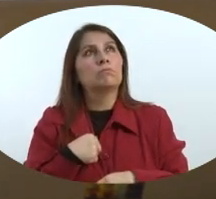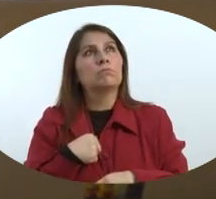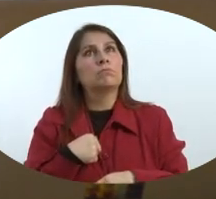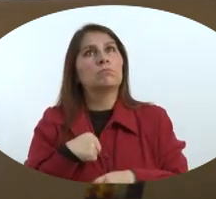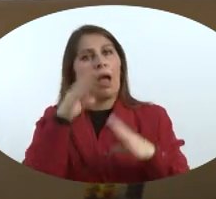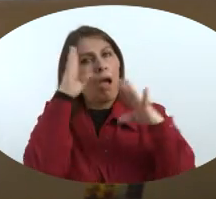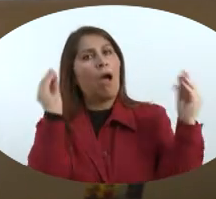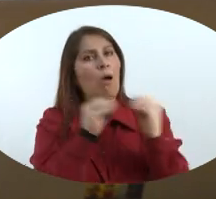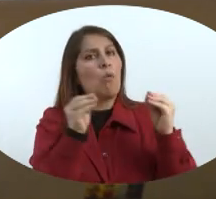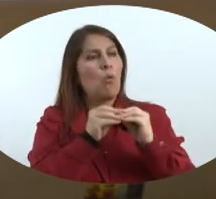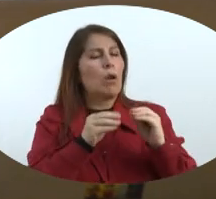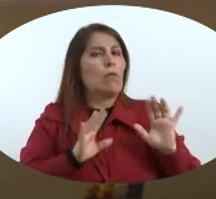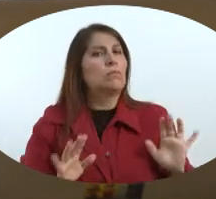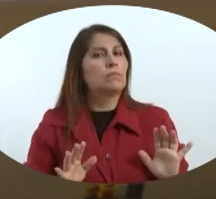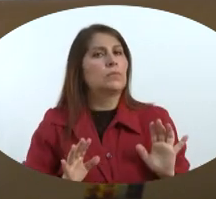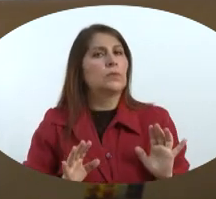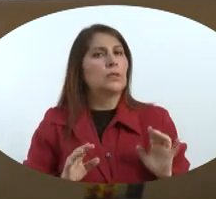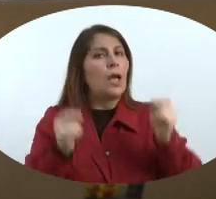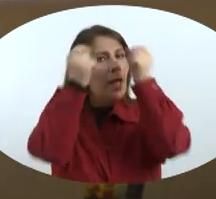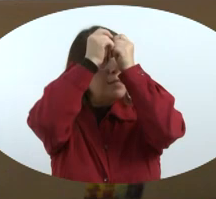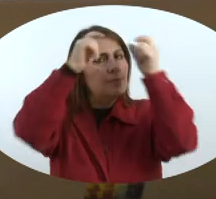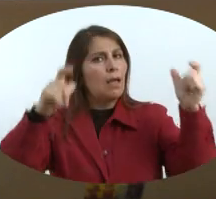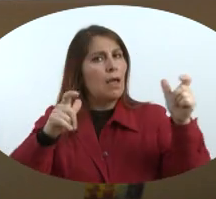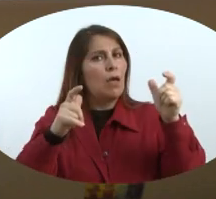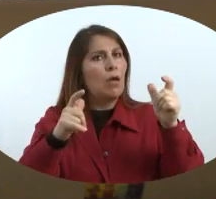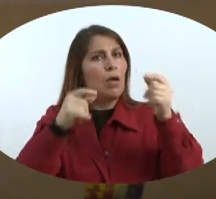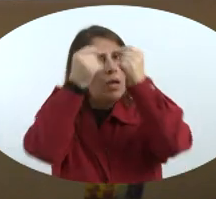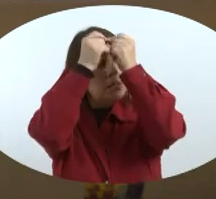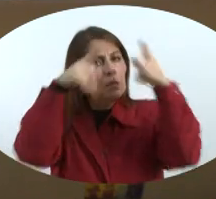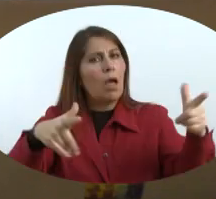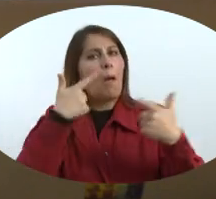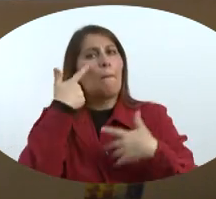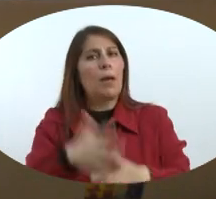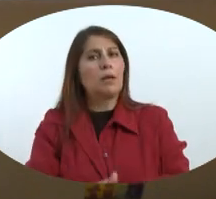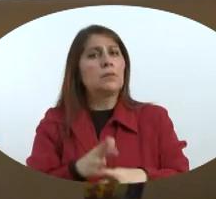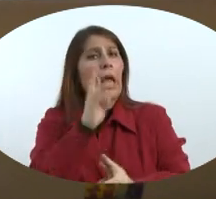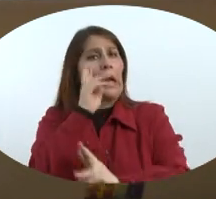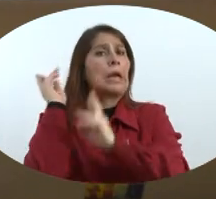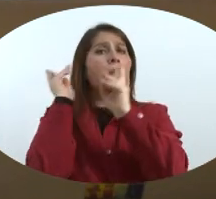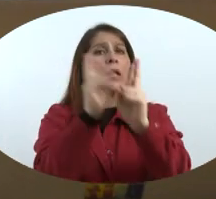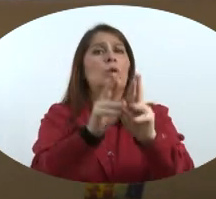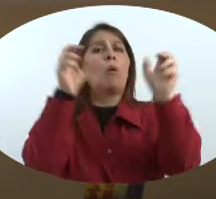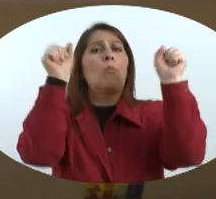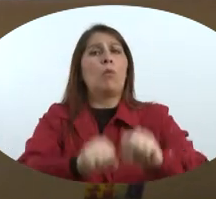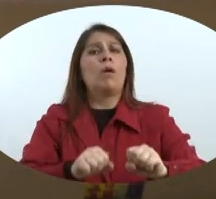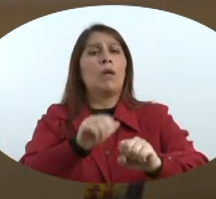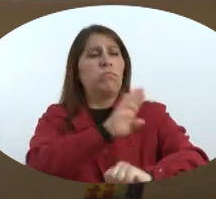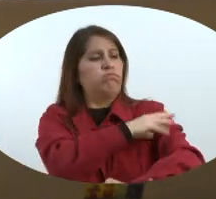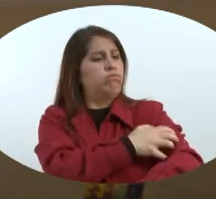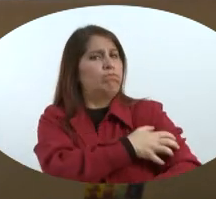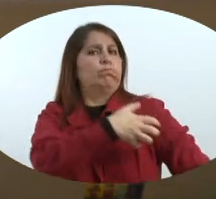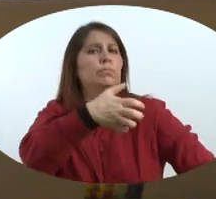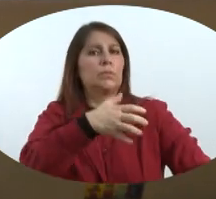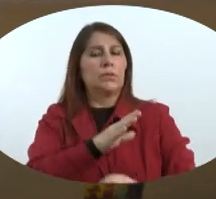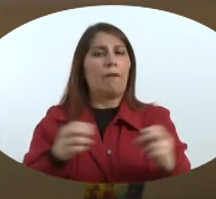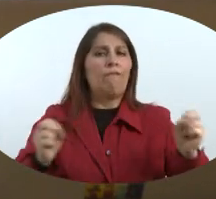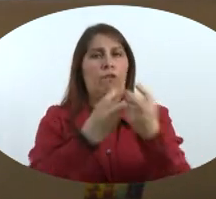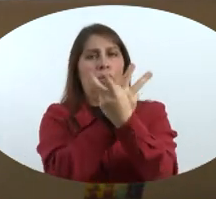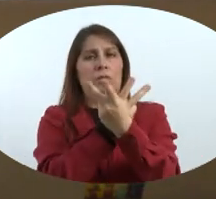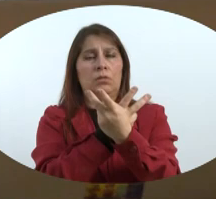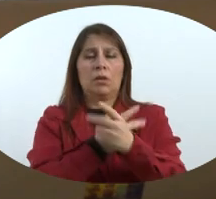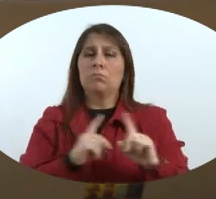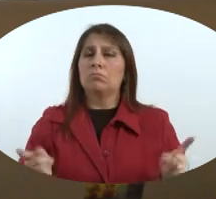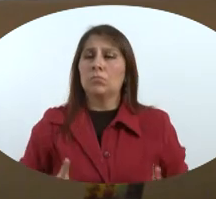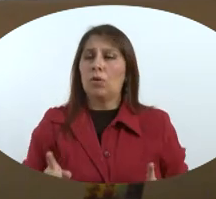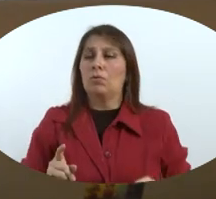qué el estado es el único que tiene como elegí la legítima legítimo poder de la violencia creo que históricamente